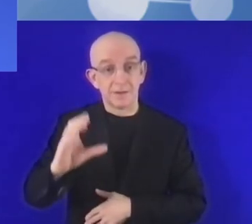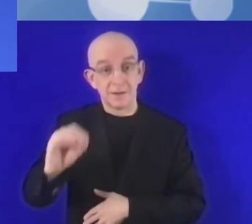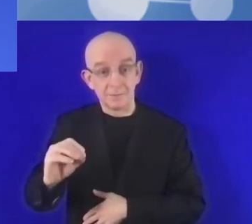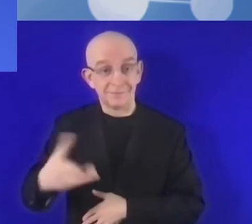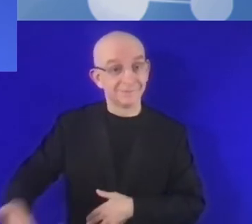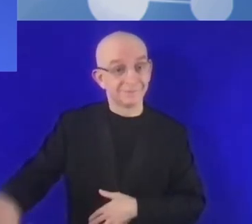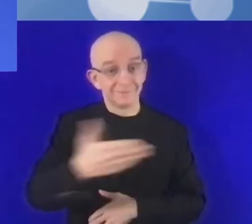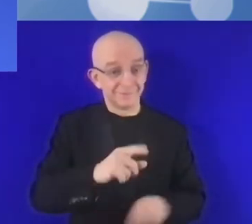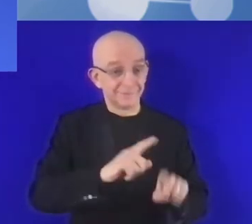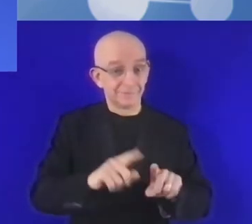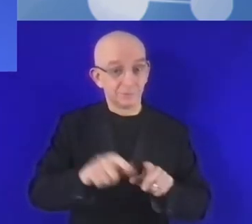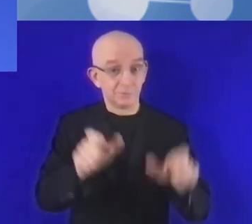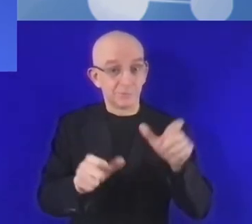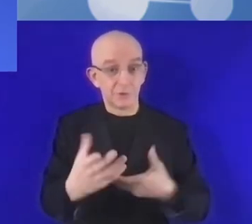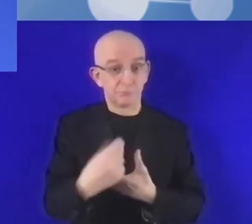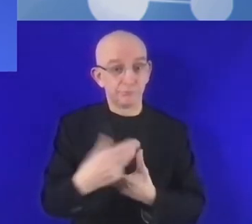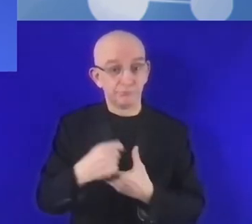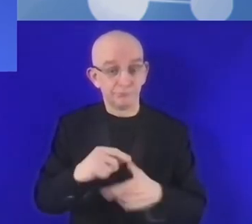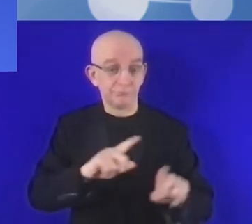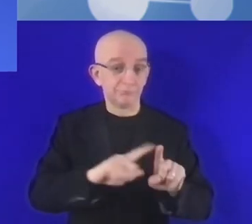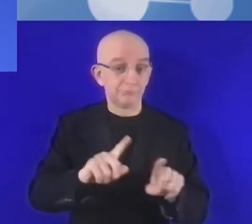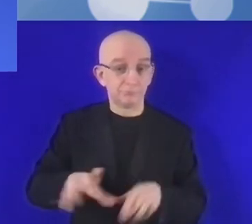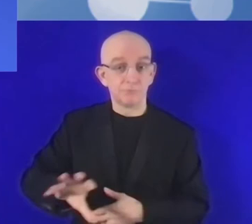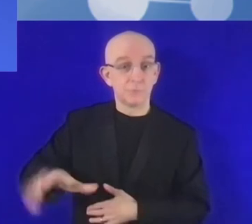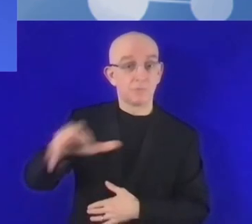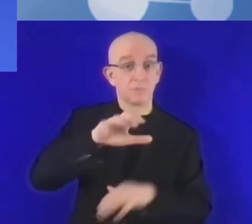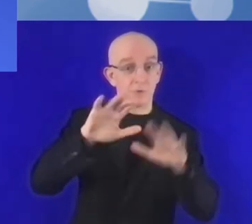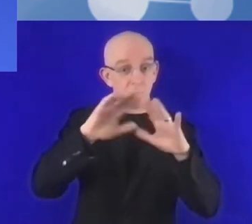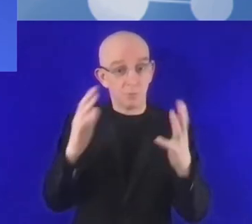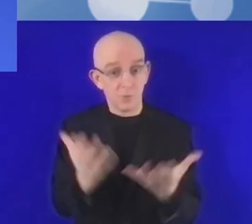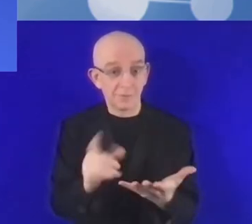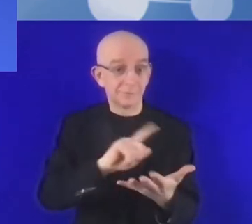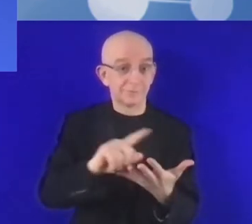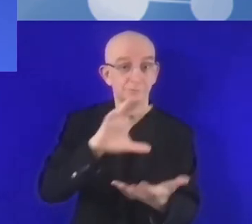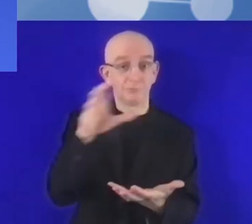muchas dificultades del año pasado, en que el foro tuvo que